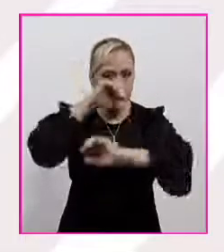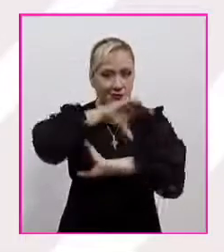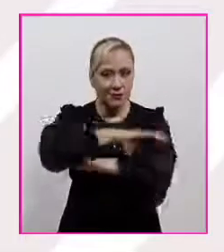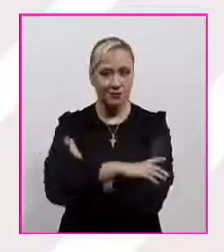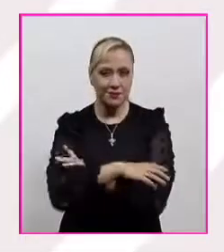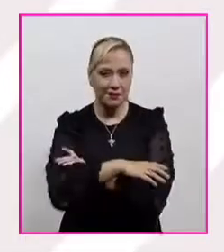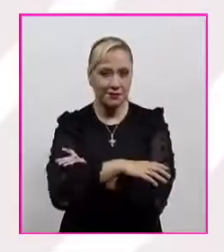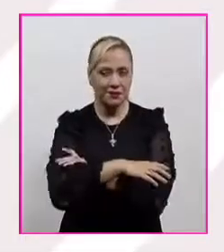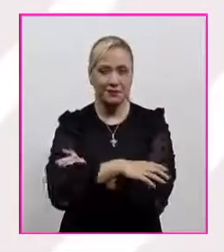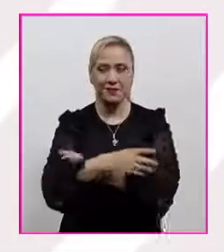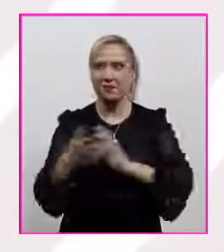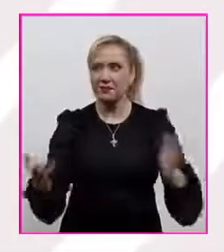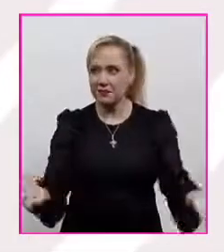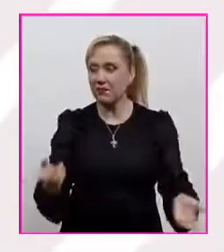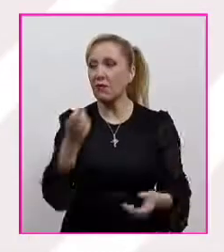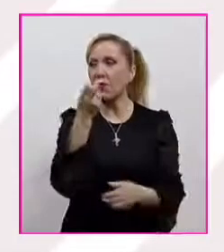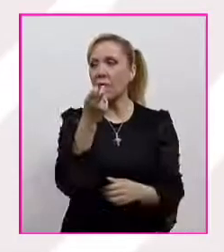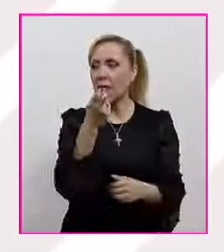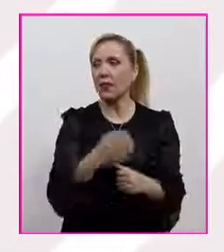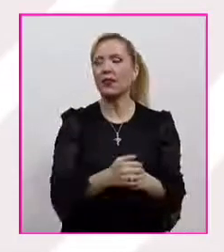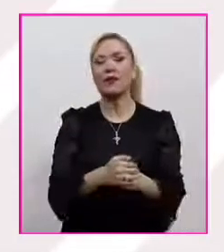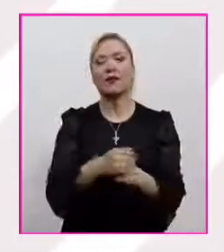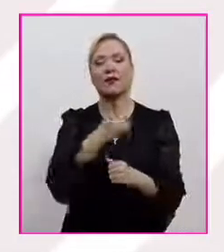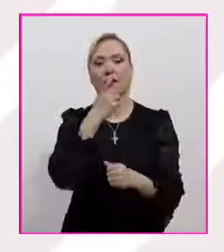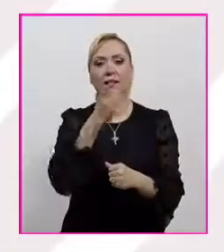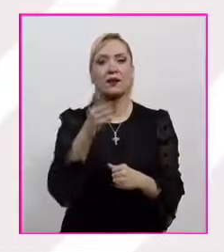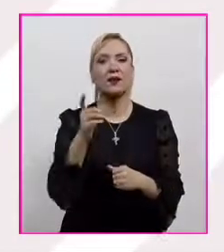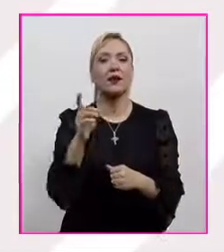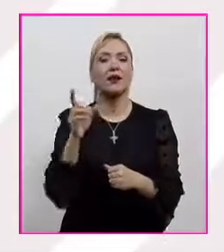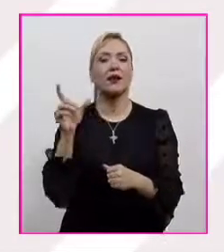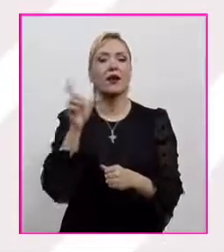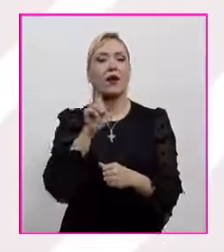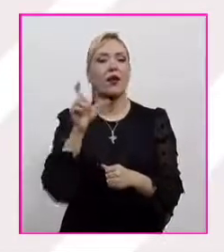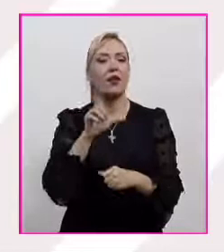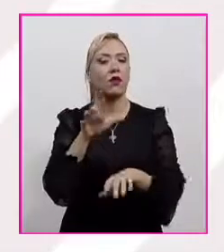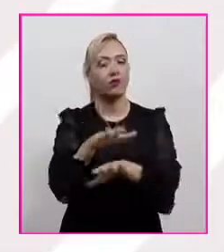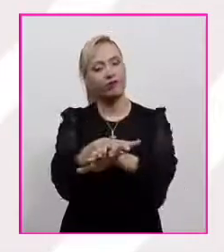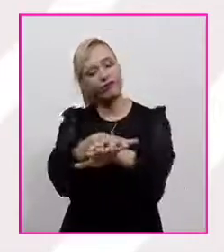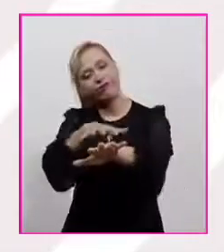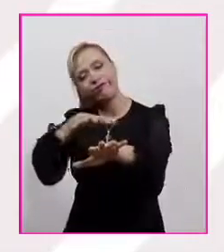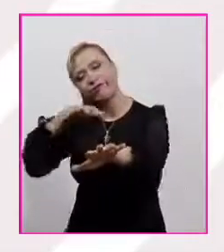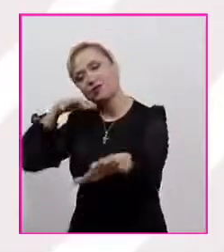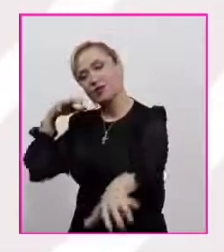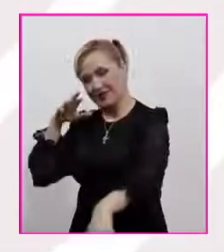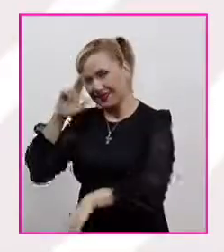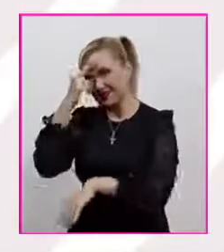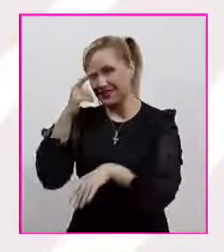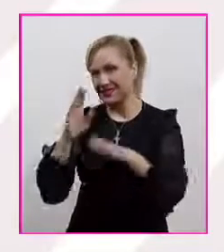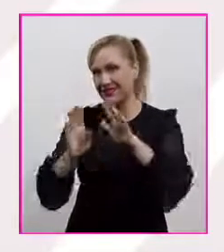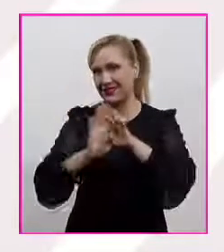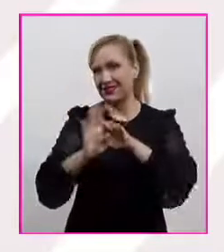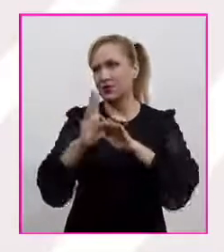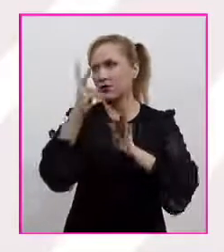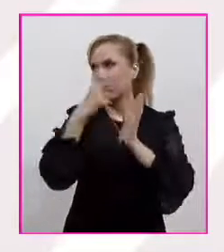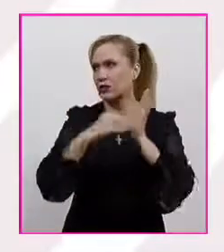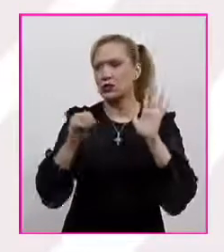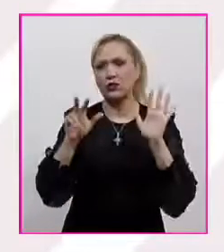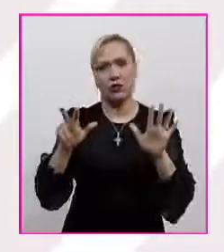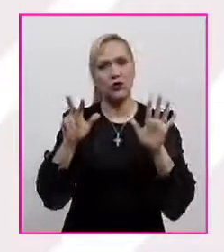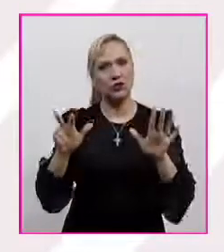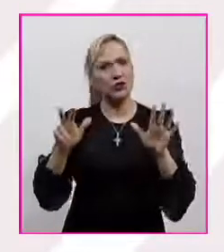de los discursos de odio, cuando vinieron las llamadas caravanas migrantes a finales de